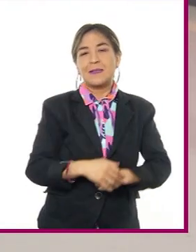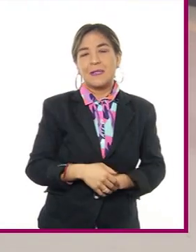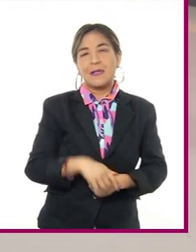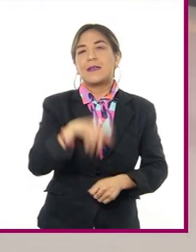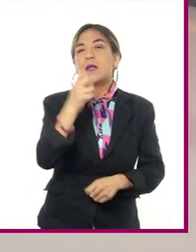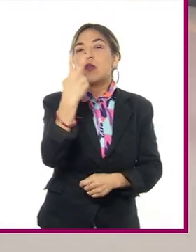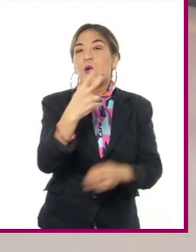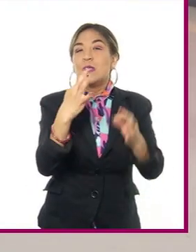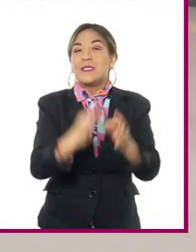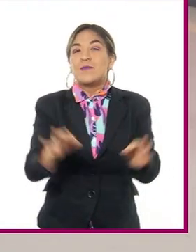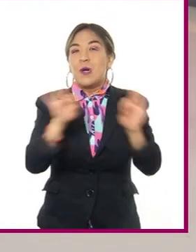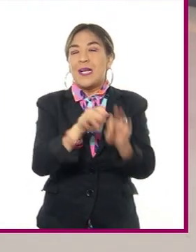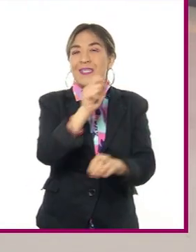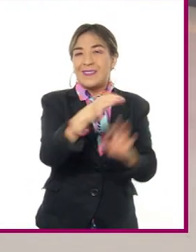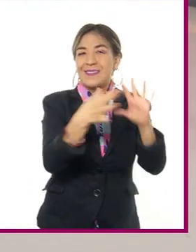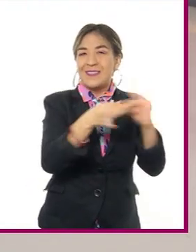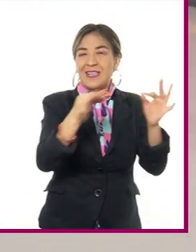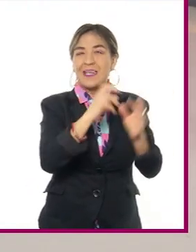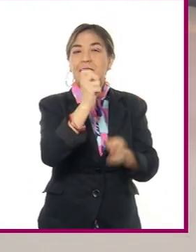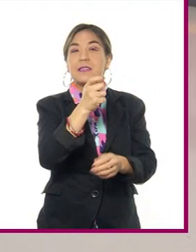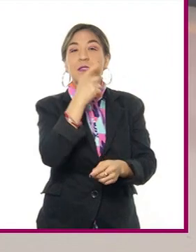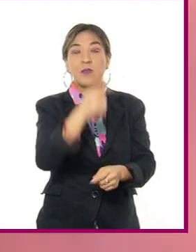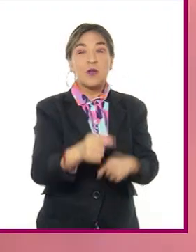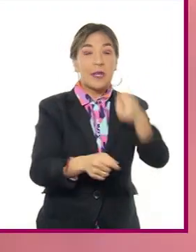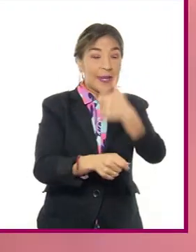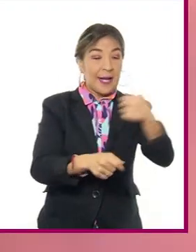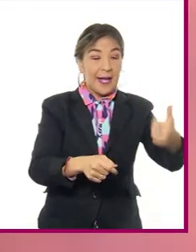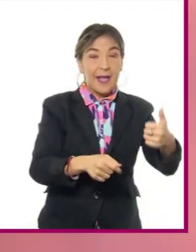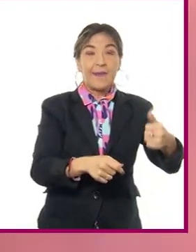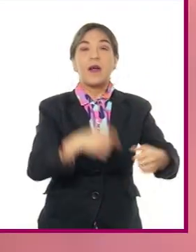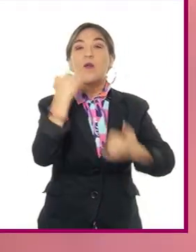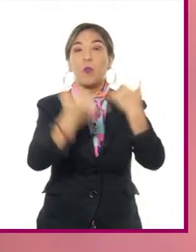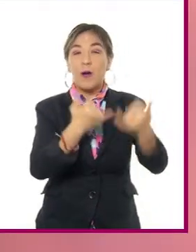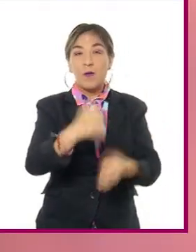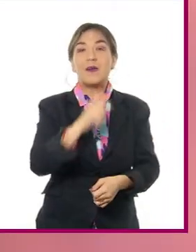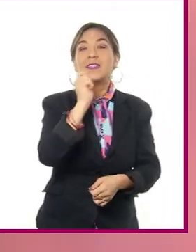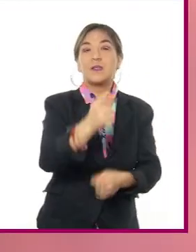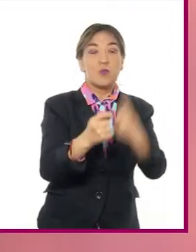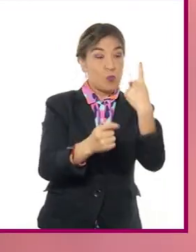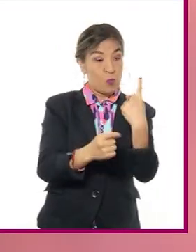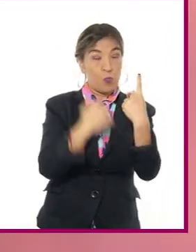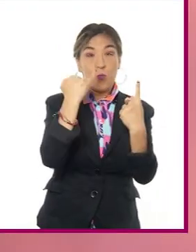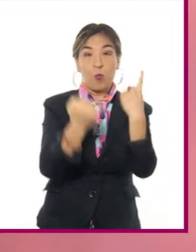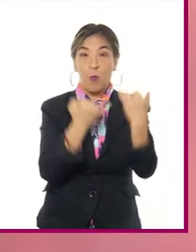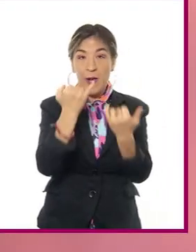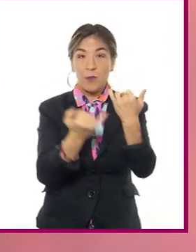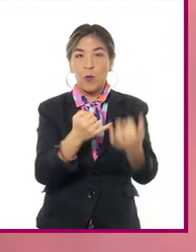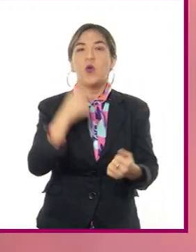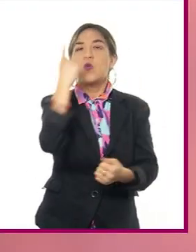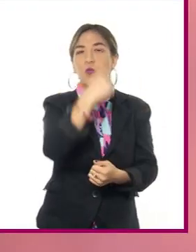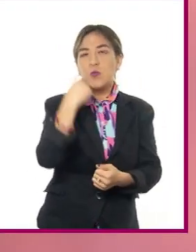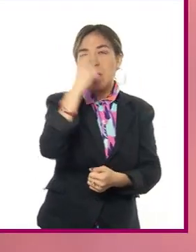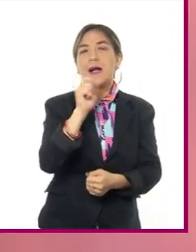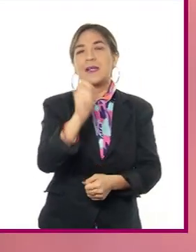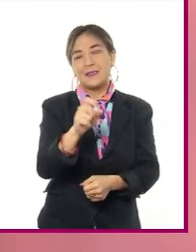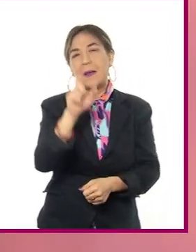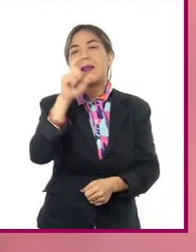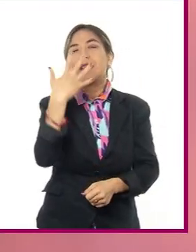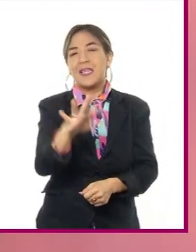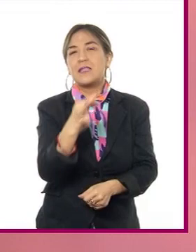2 puntos que revisamos. Dice que cada cuarto dura 10 minutos. Eso significa que nuestro partido tiene un tiempo